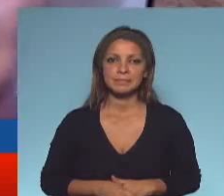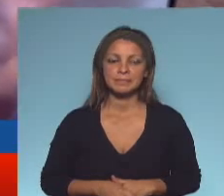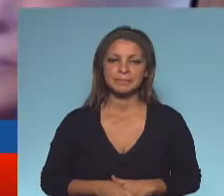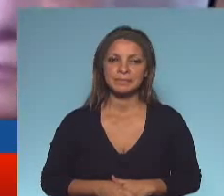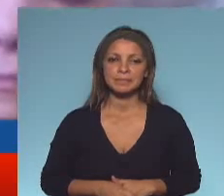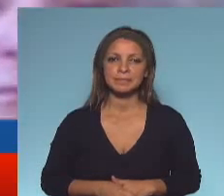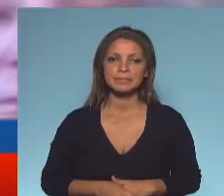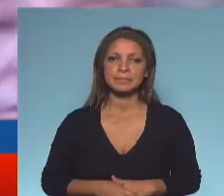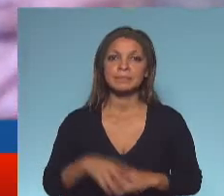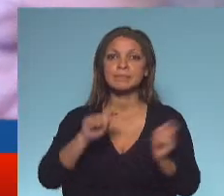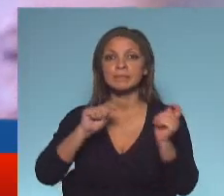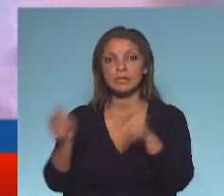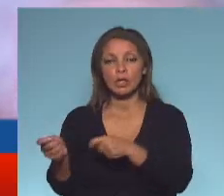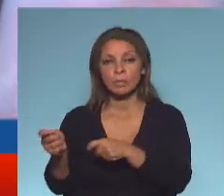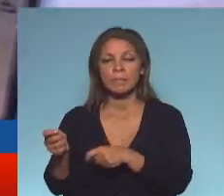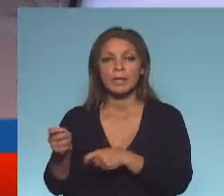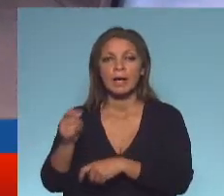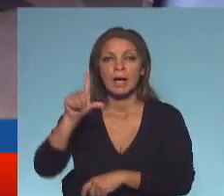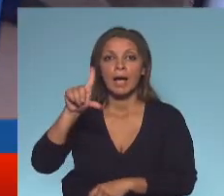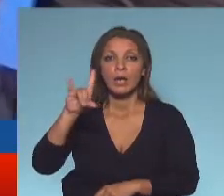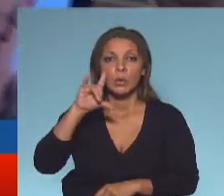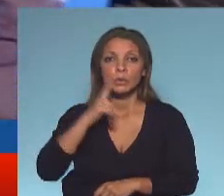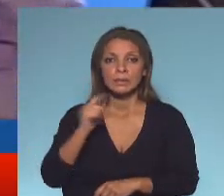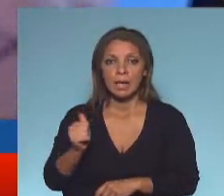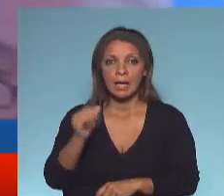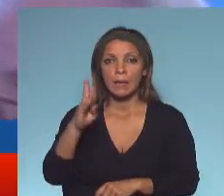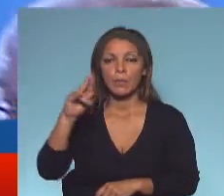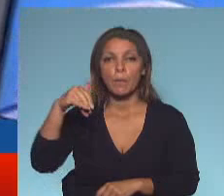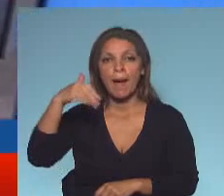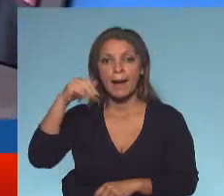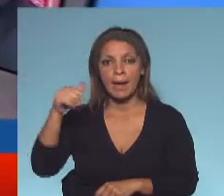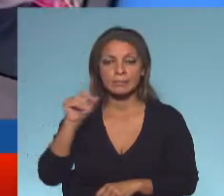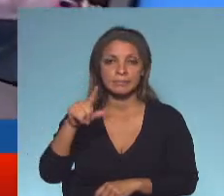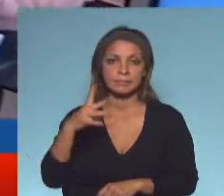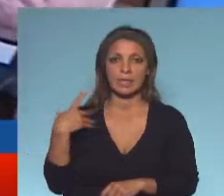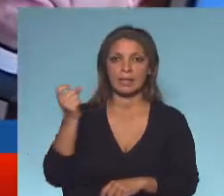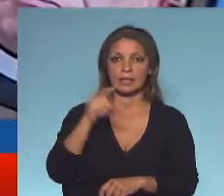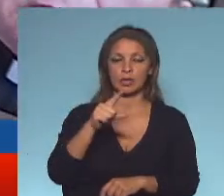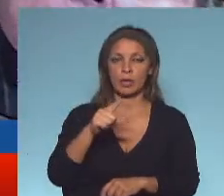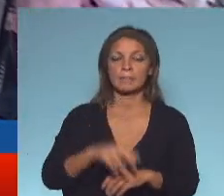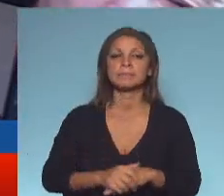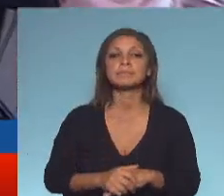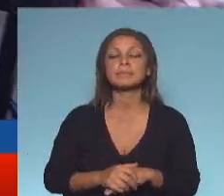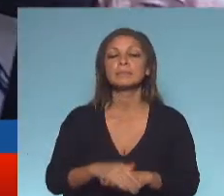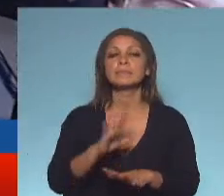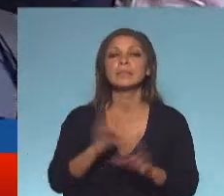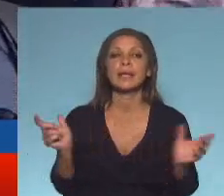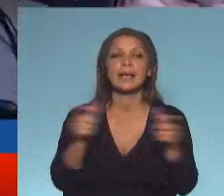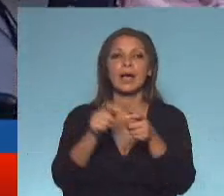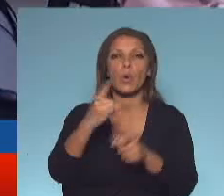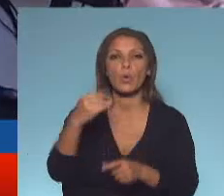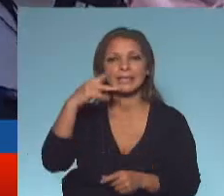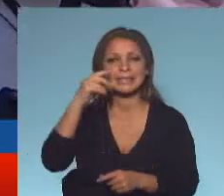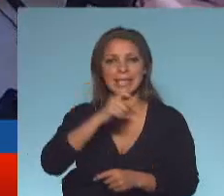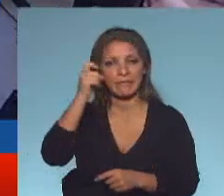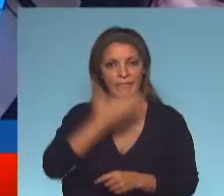Le paso la palabra ahora a Luisa Brumana, la directora del Fondo de Naciones Unidas para la Infancia, UNICEF, muy